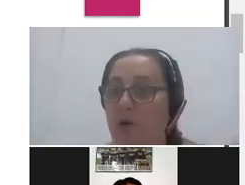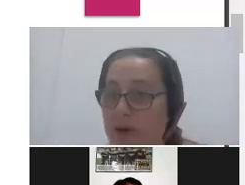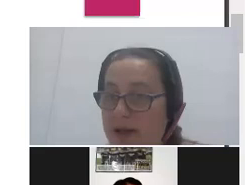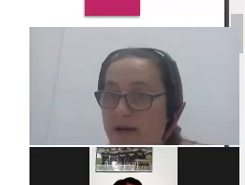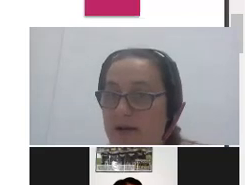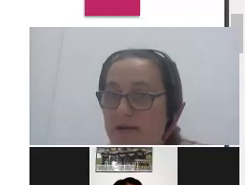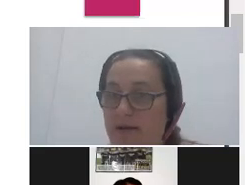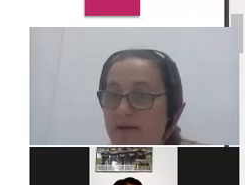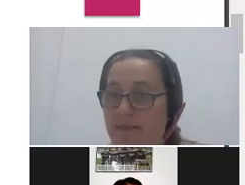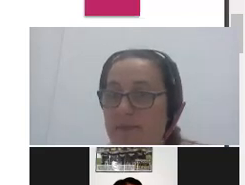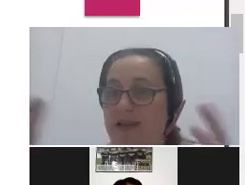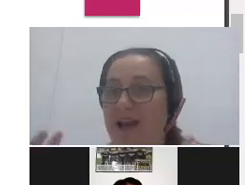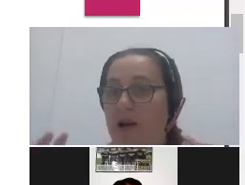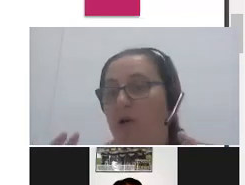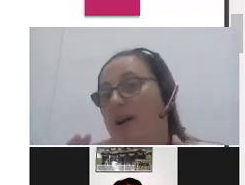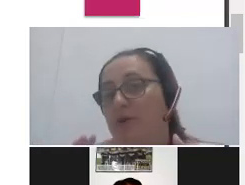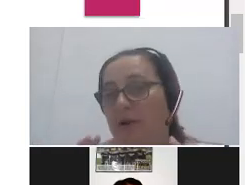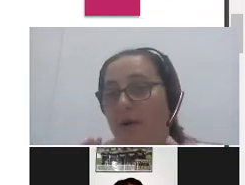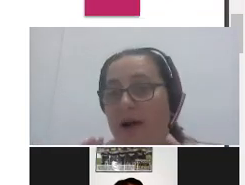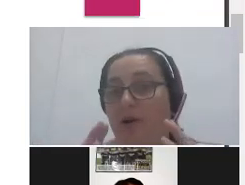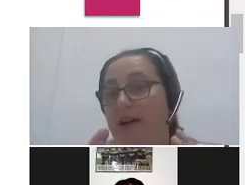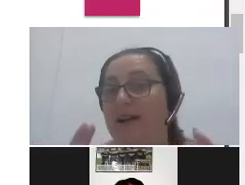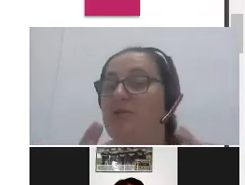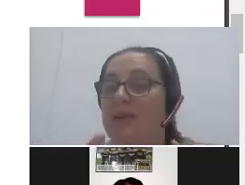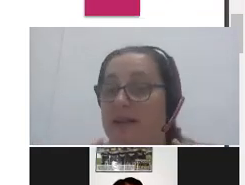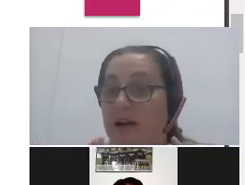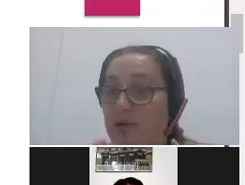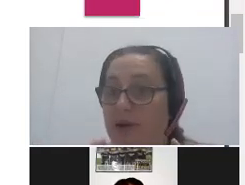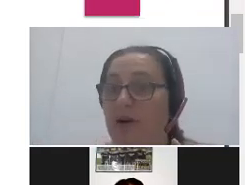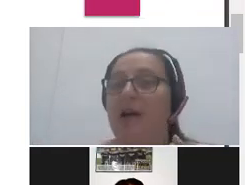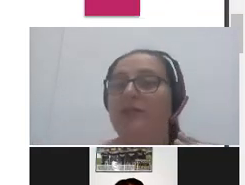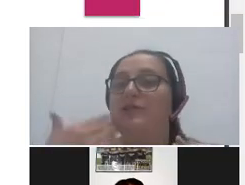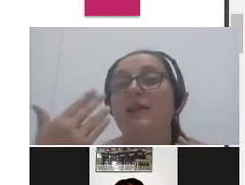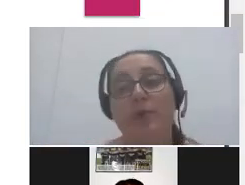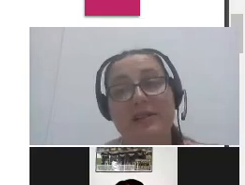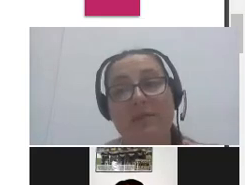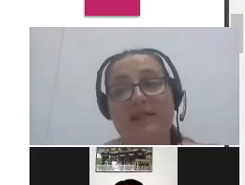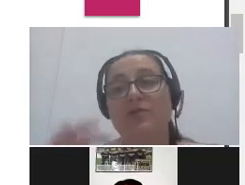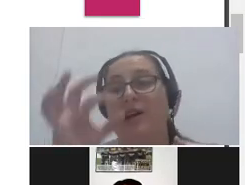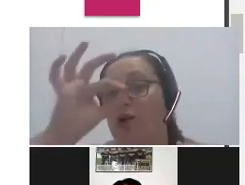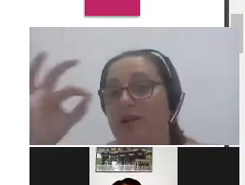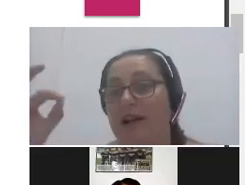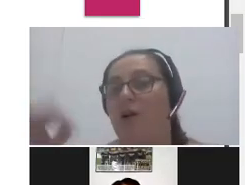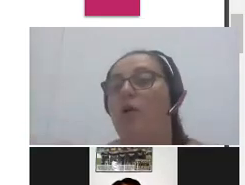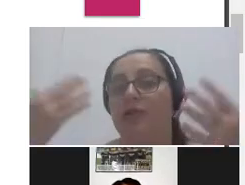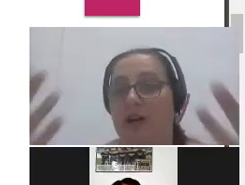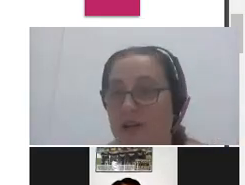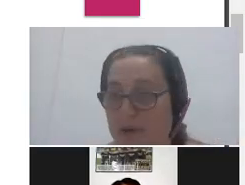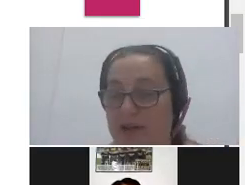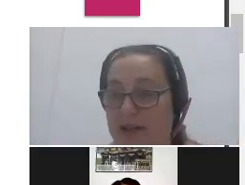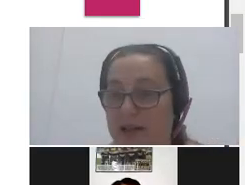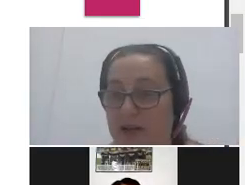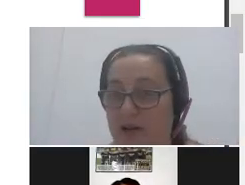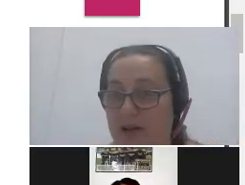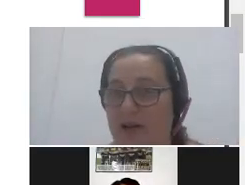para descubrir qué órgano tengo abajo, y en este caso va a ser el útero. Entonces después empezamos a cortar otro